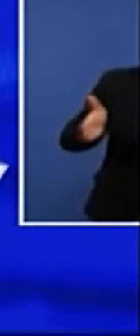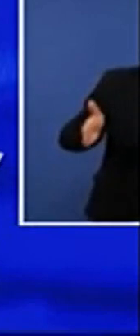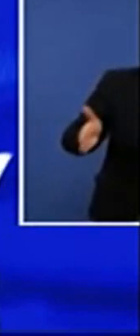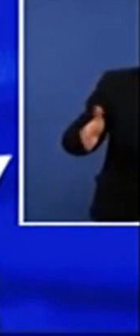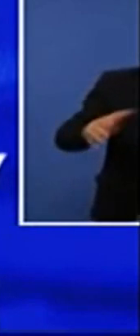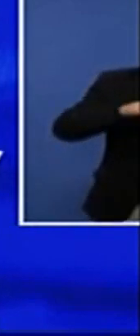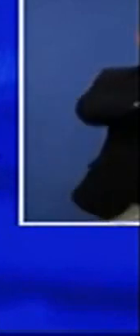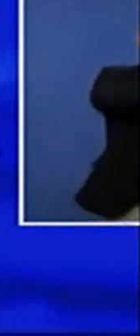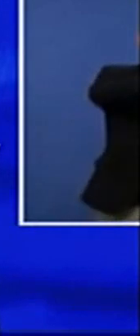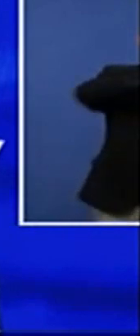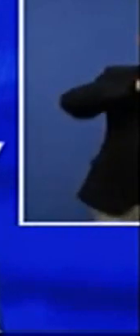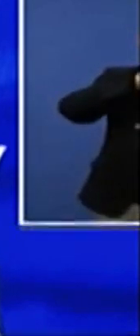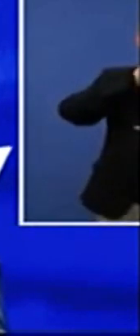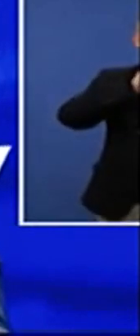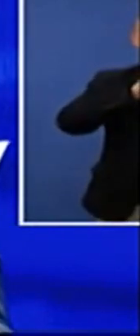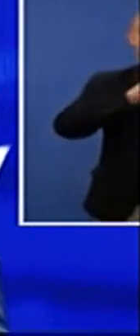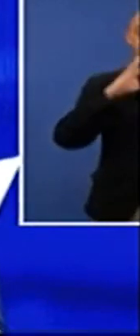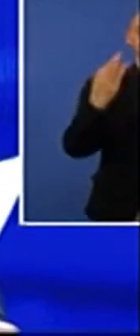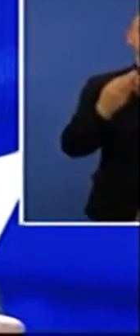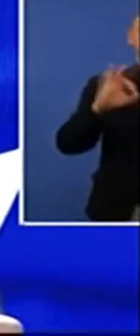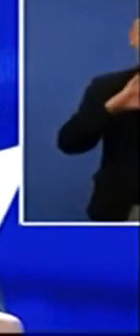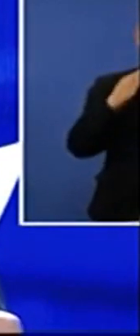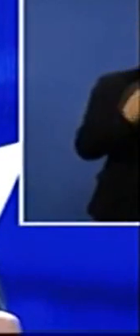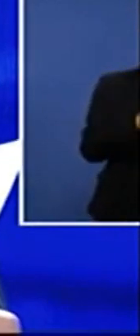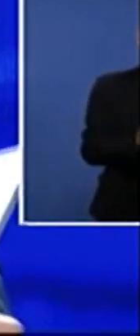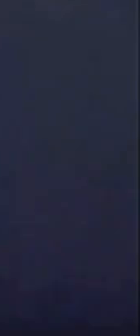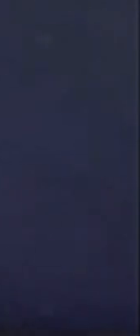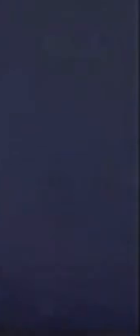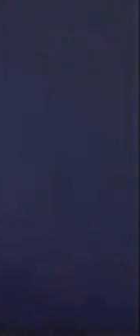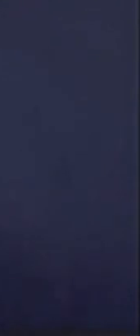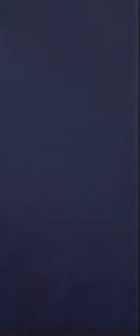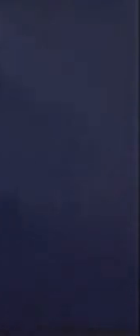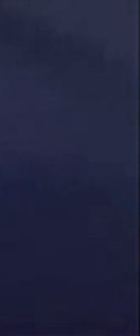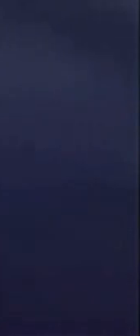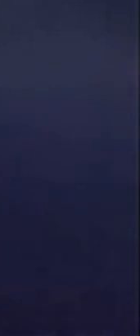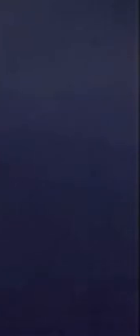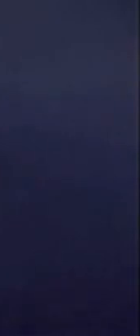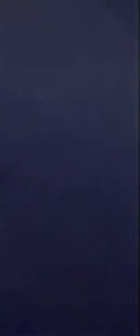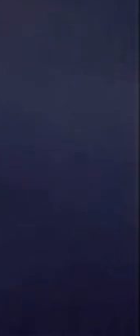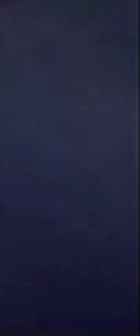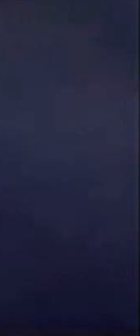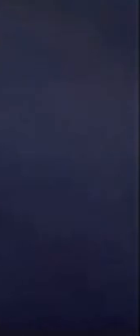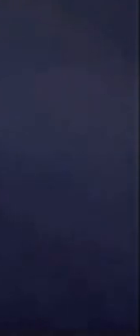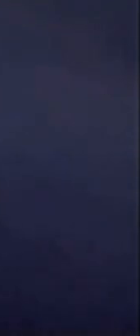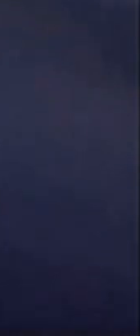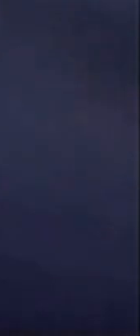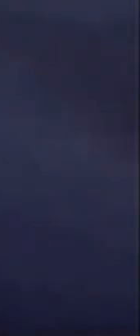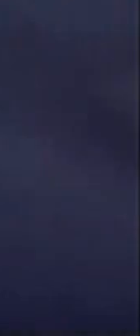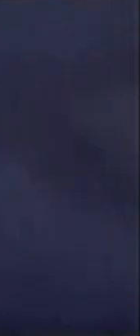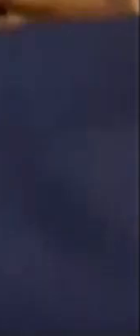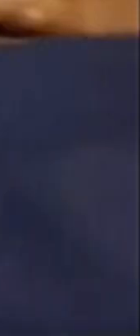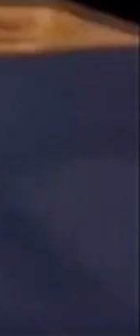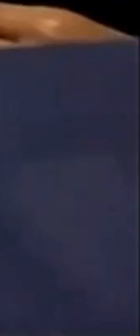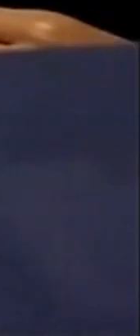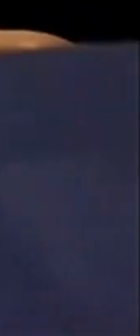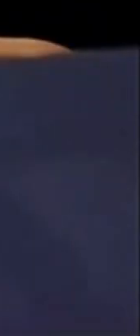que intentó una y otra vez descalificar al expresidente izquierdista Luis Ignacio Lula da Silva, favorito según todas las